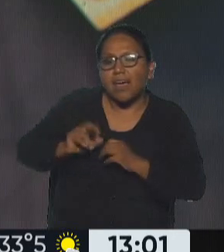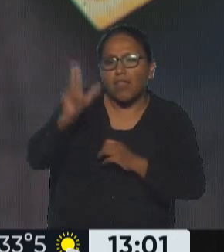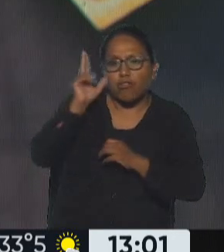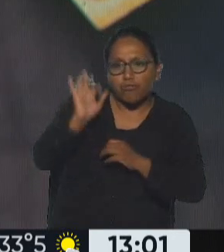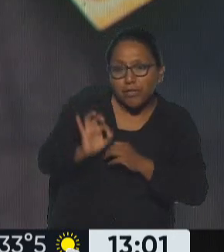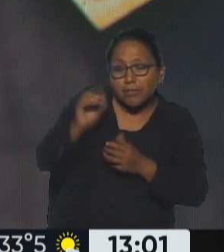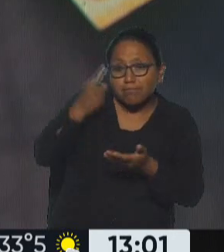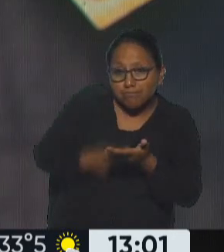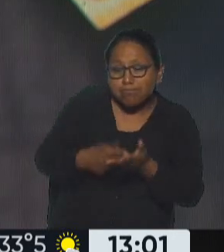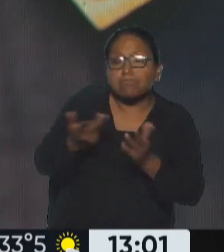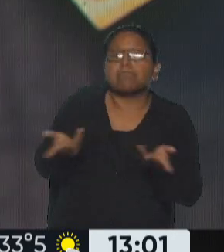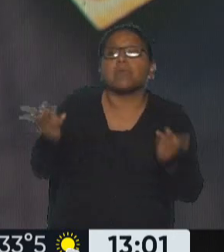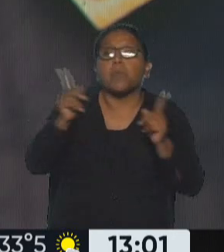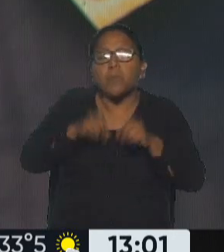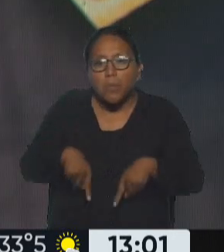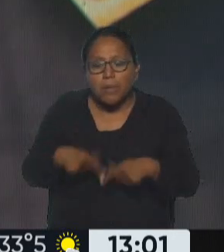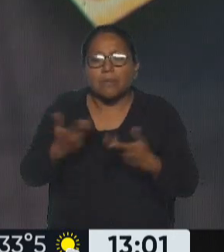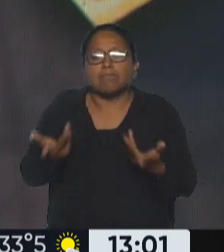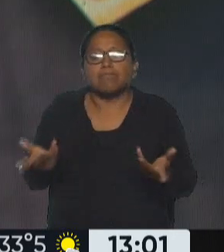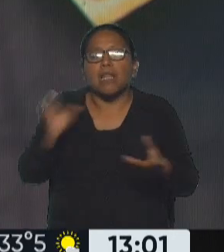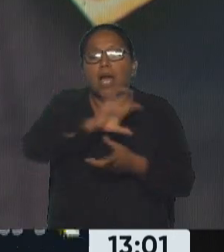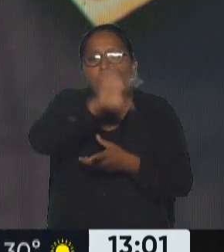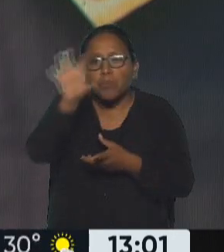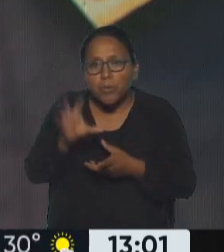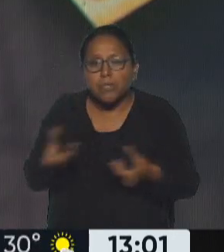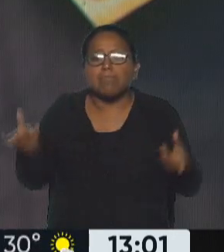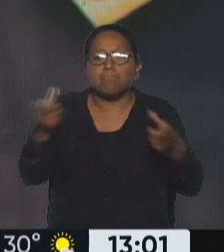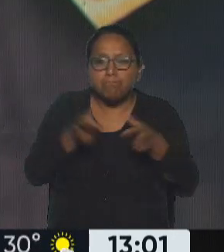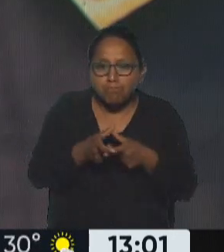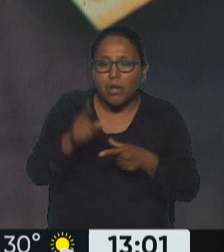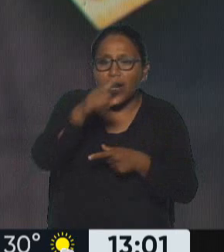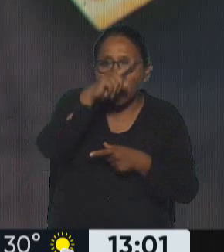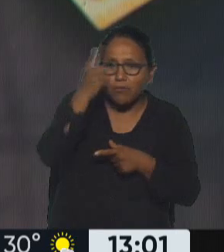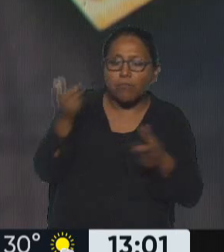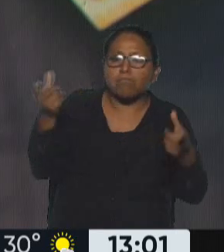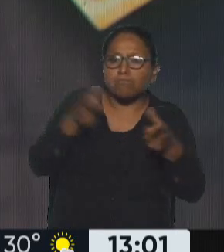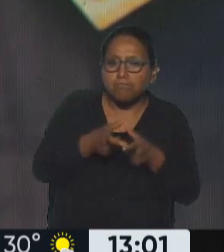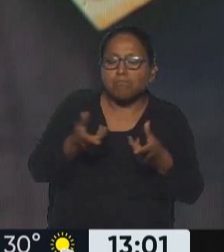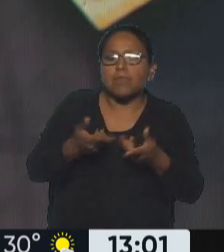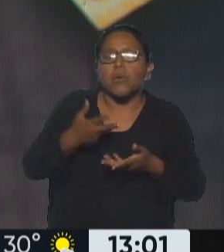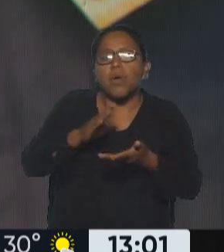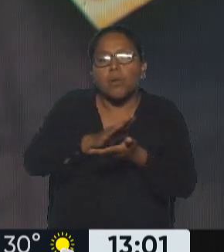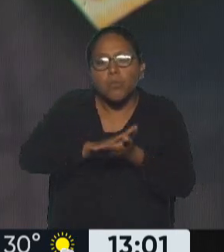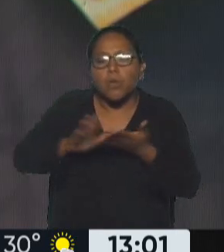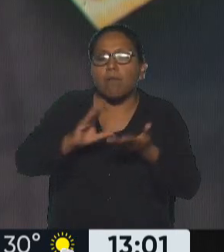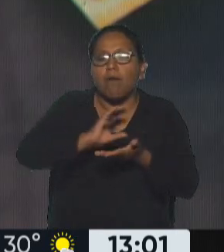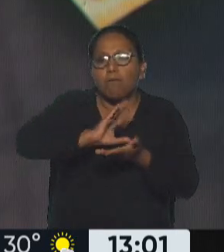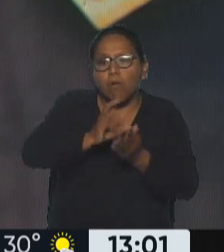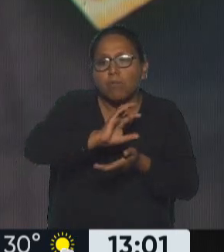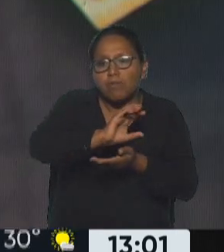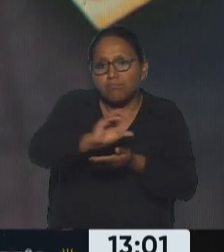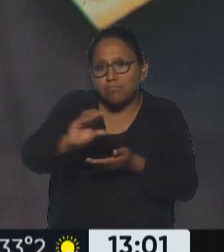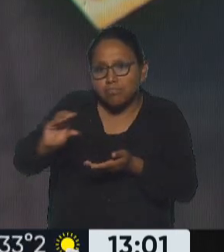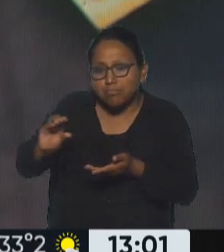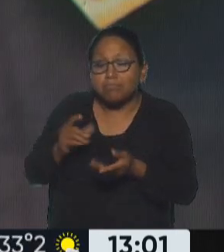bueno requiere nuevamente que se vuelvan a juntar las provincias que se vuelvan a reunir con la nación y definan un nuevo reparto Bueno lo que